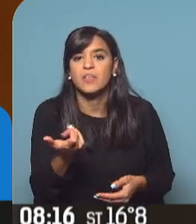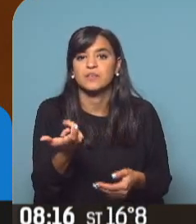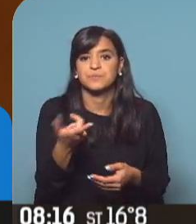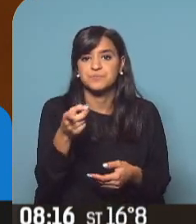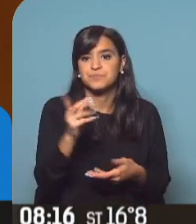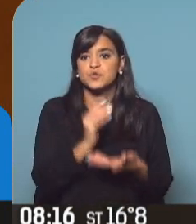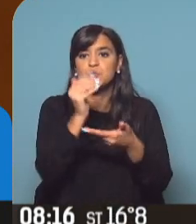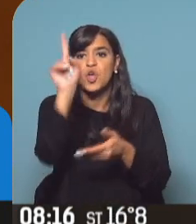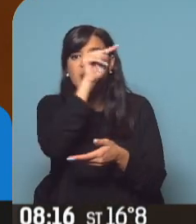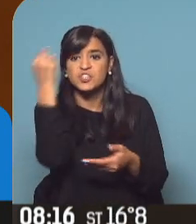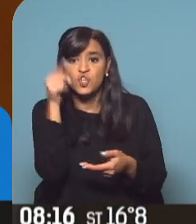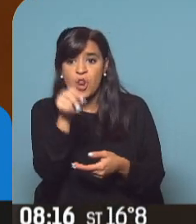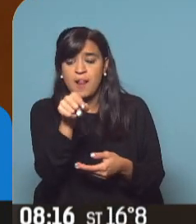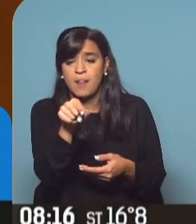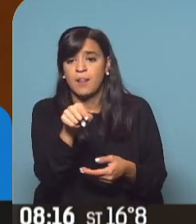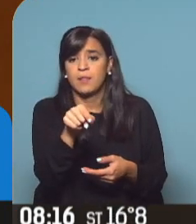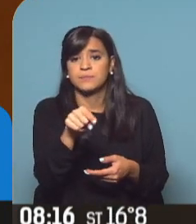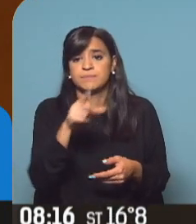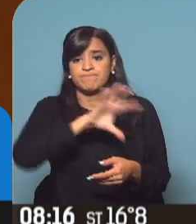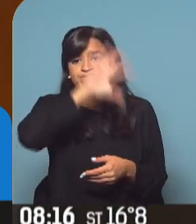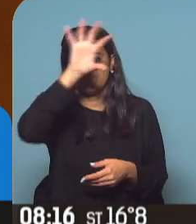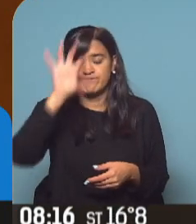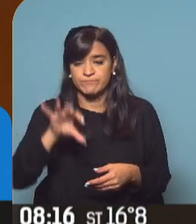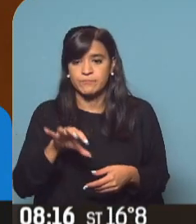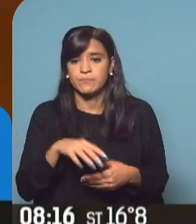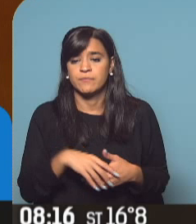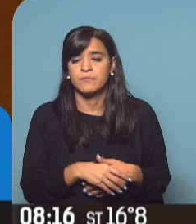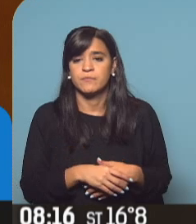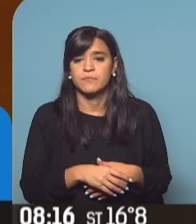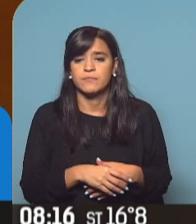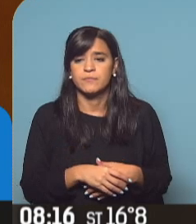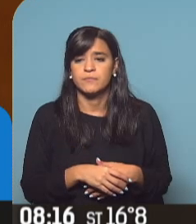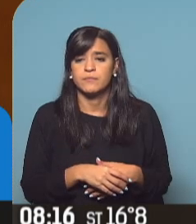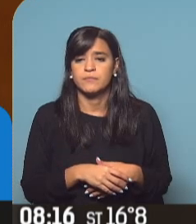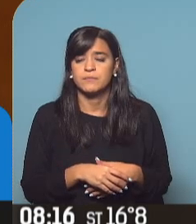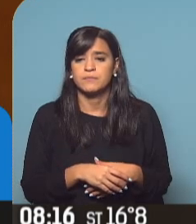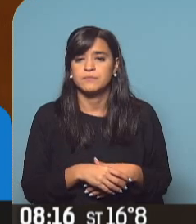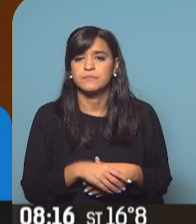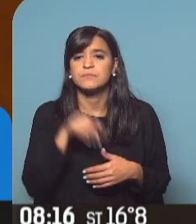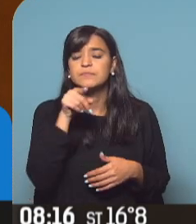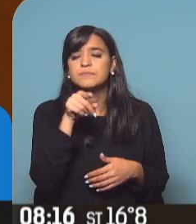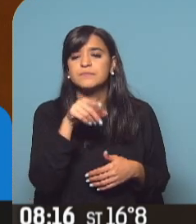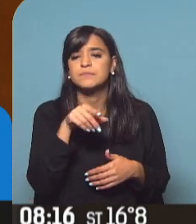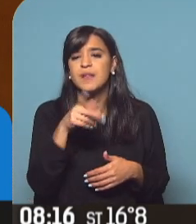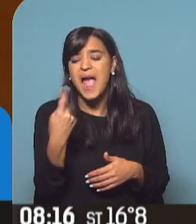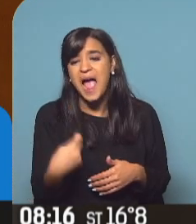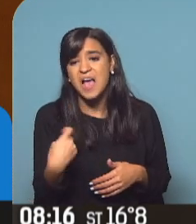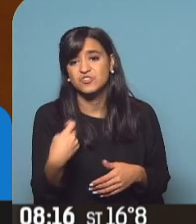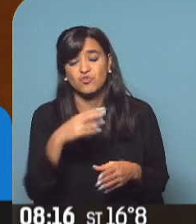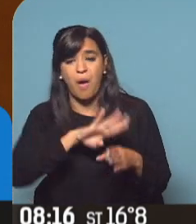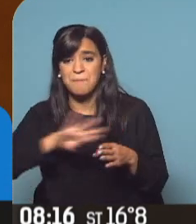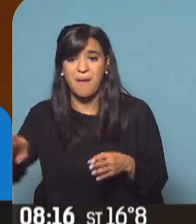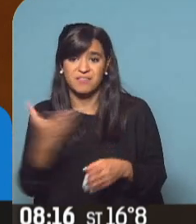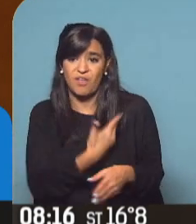o con subsidios nacionales que van a ir hacia las provincias es un digamos un gasto adicional que tiene